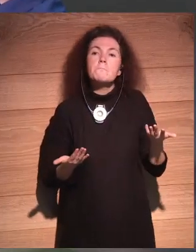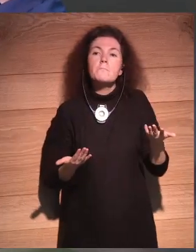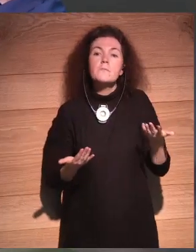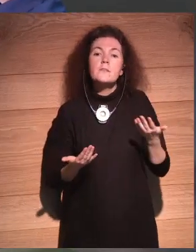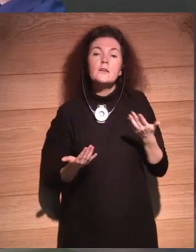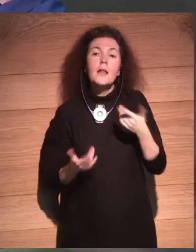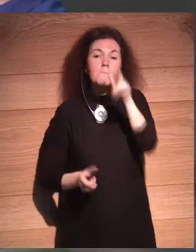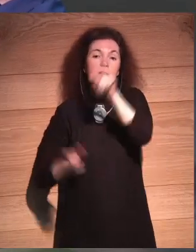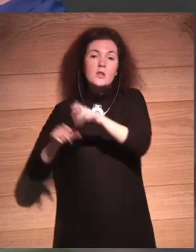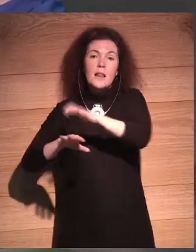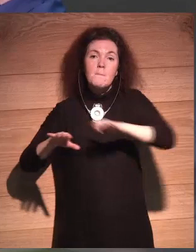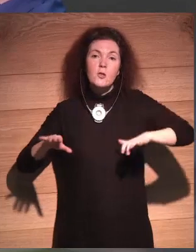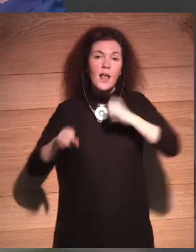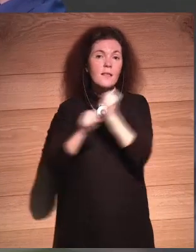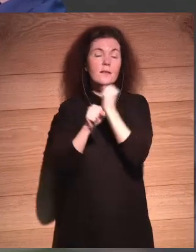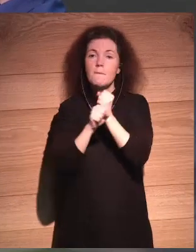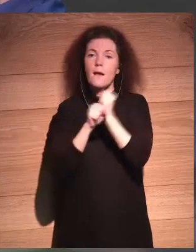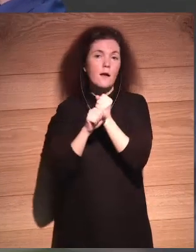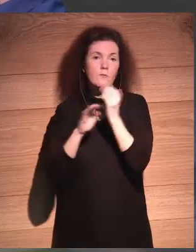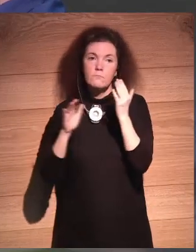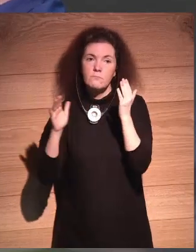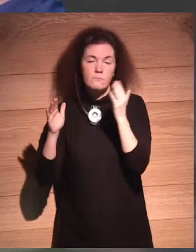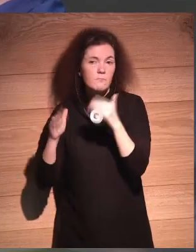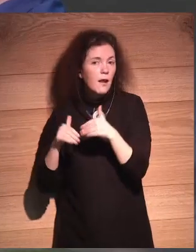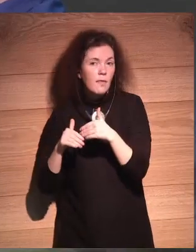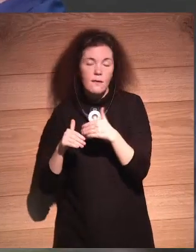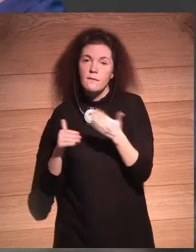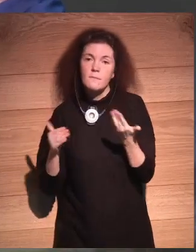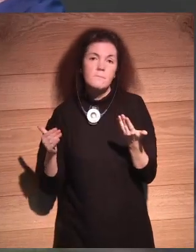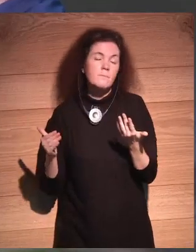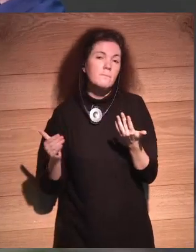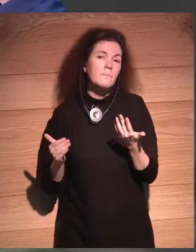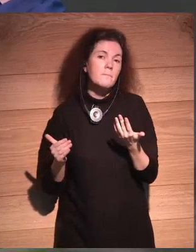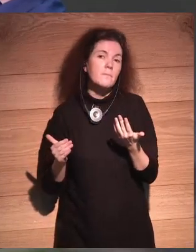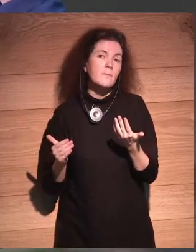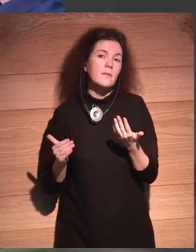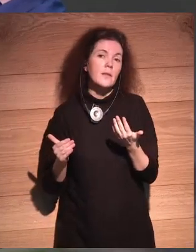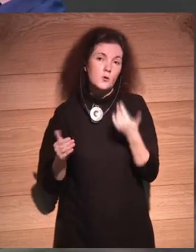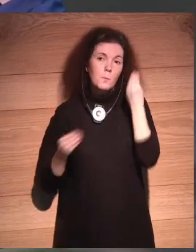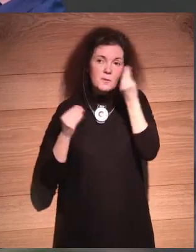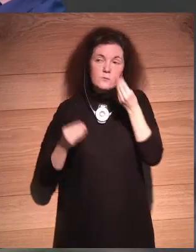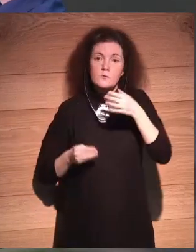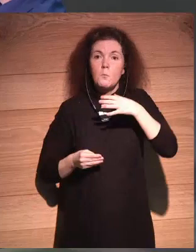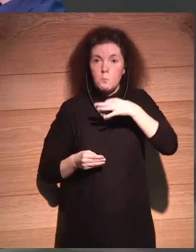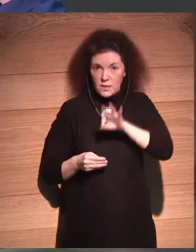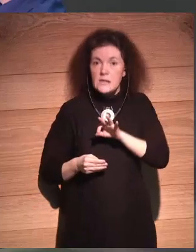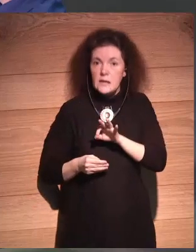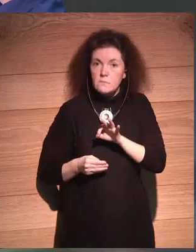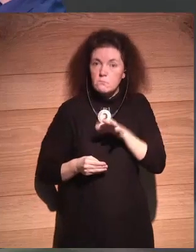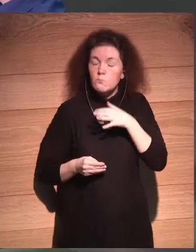la mayoría de las personas no van a estar trabajando, no van a tener una ocupación. Sí, yo creo que esto puede ser verdad.